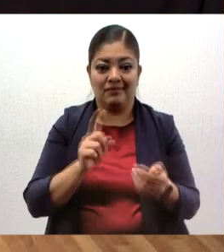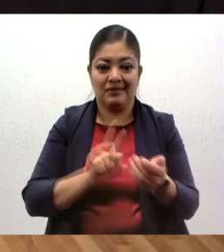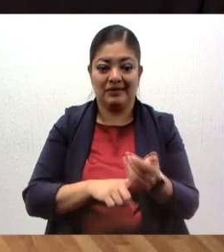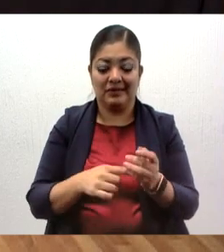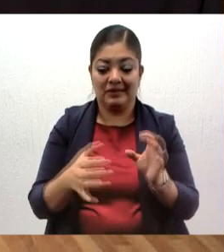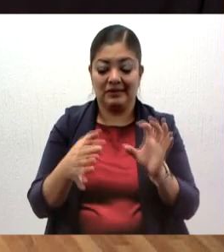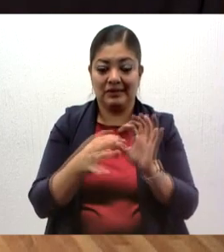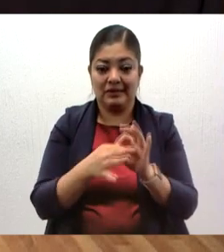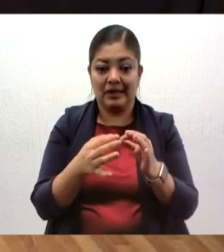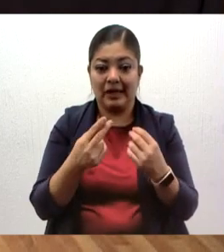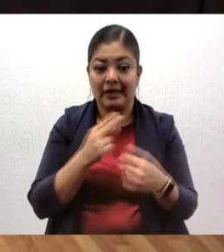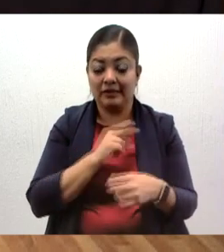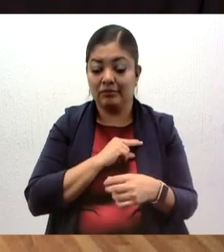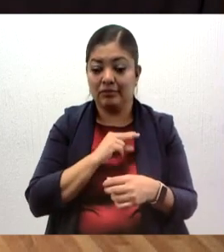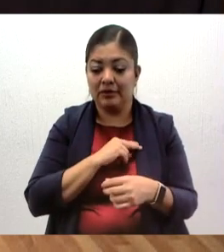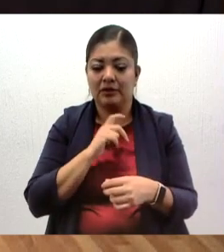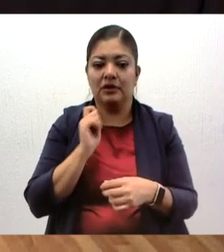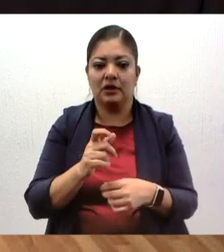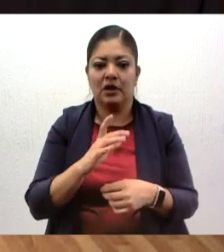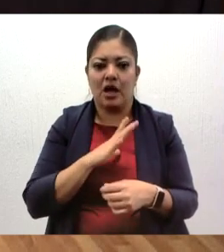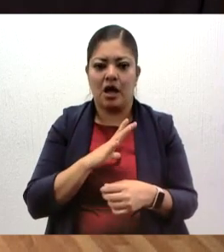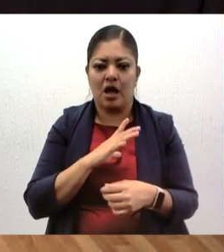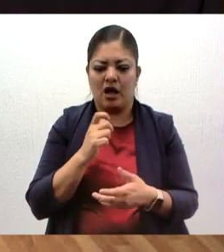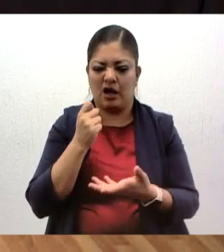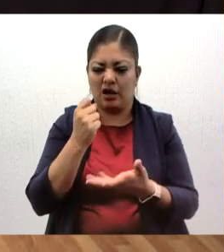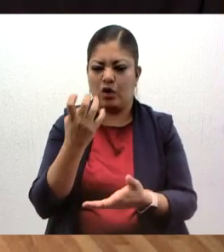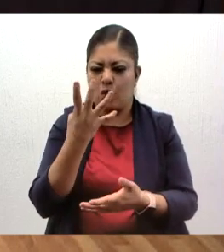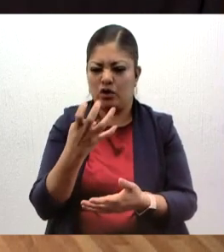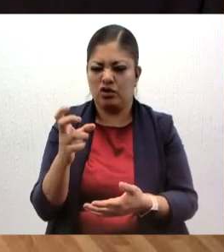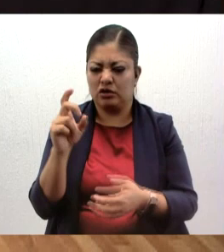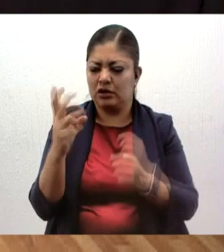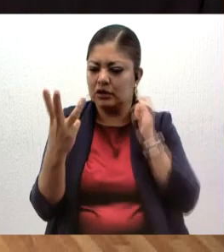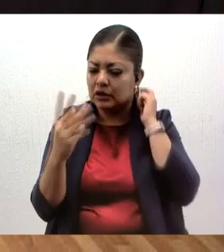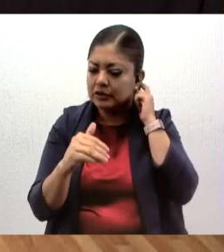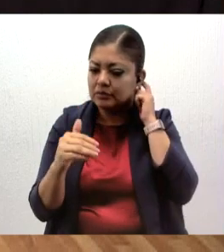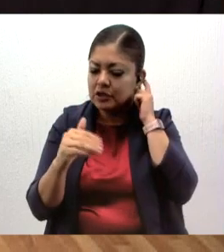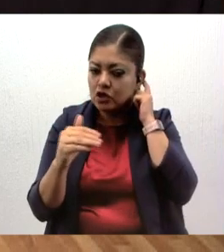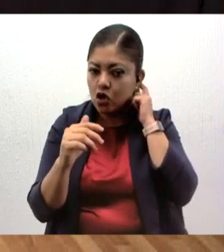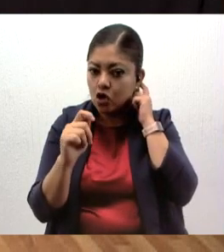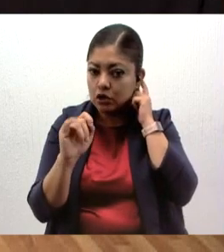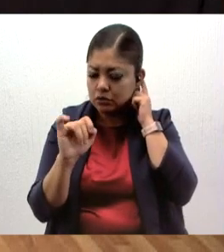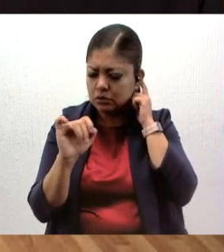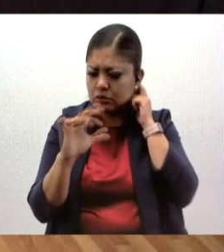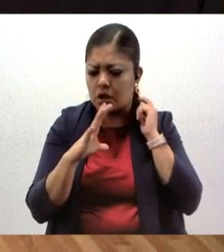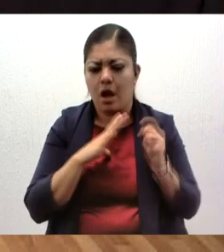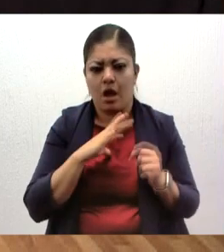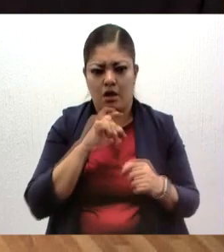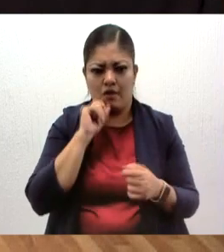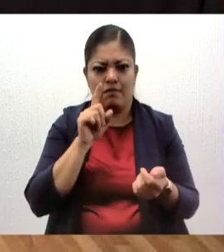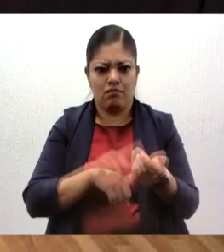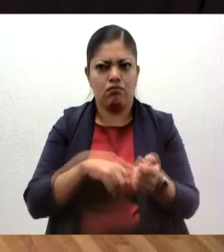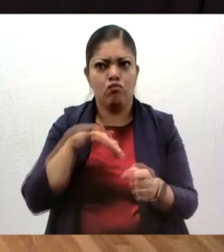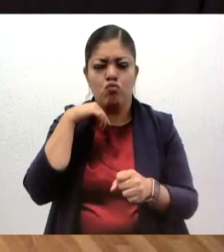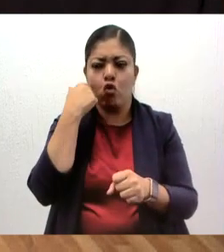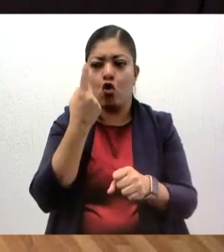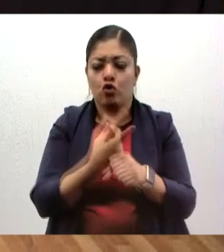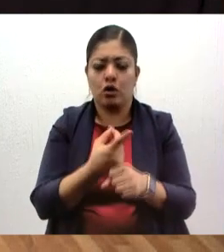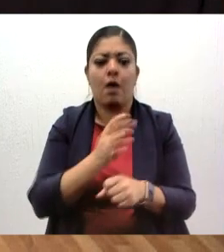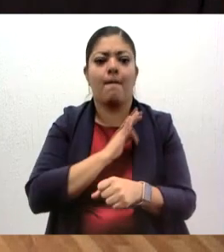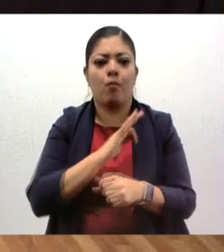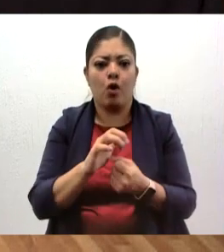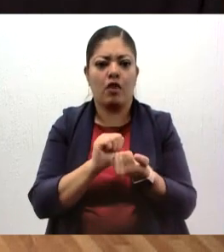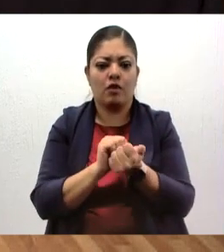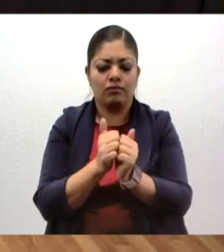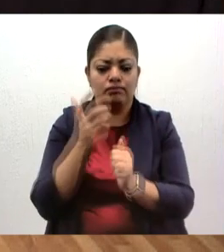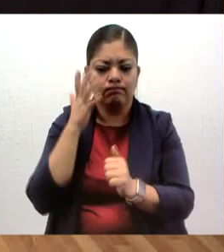hay un recurso de 333 millones O sea si hay como decías con voluntad podemos ir construyendo acuerdos